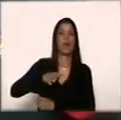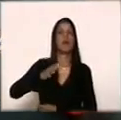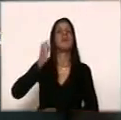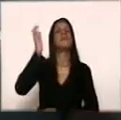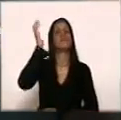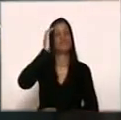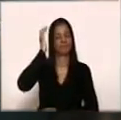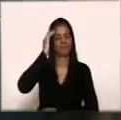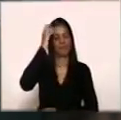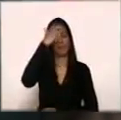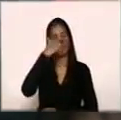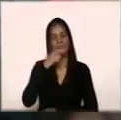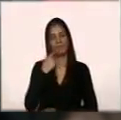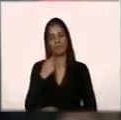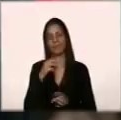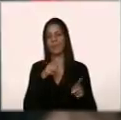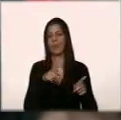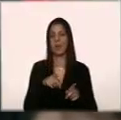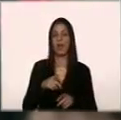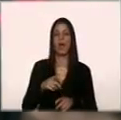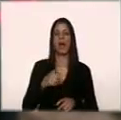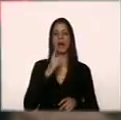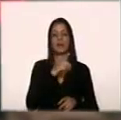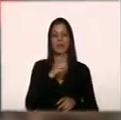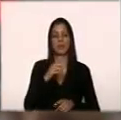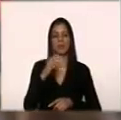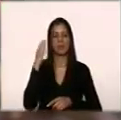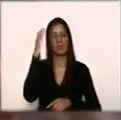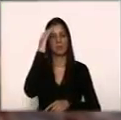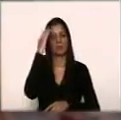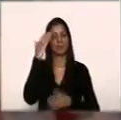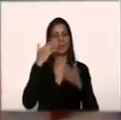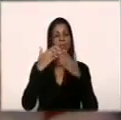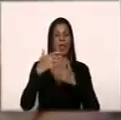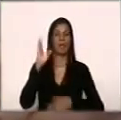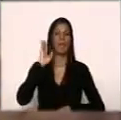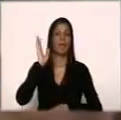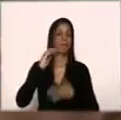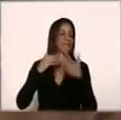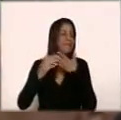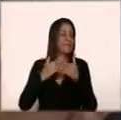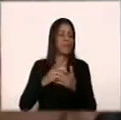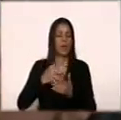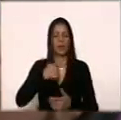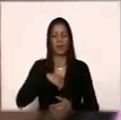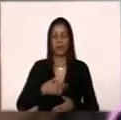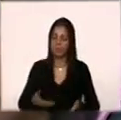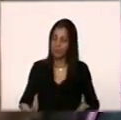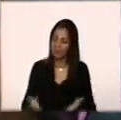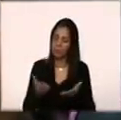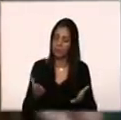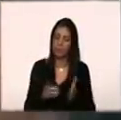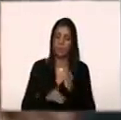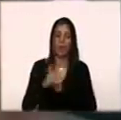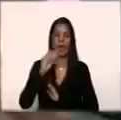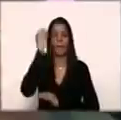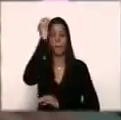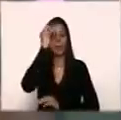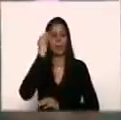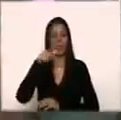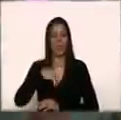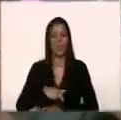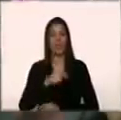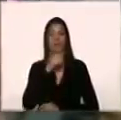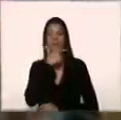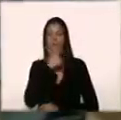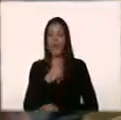nos exponemos, ellos saben a qué nos estamos exponiendo, pero seguimos para adelante, compañero. Aquí nadie puede pensar que esto va a ser